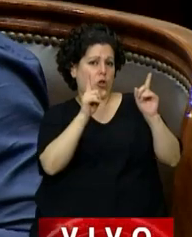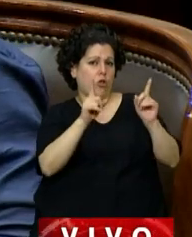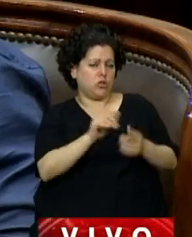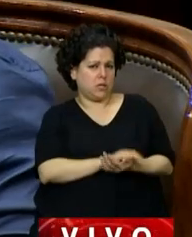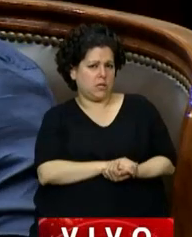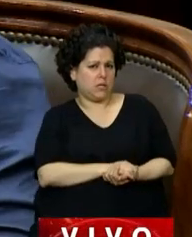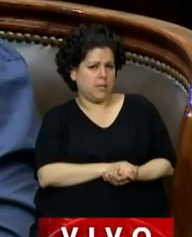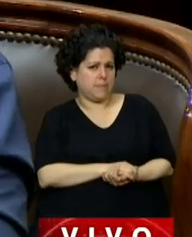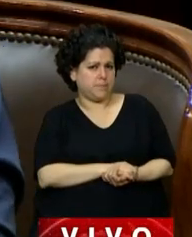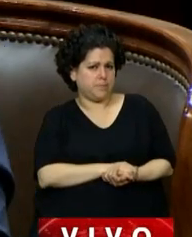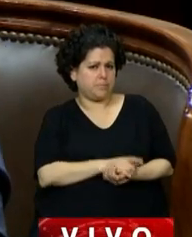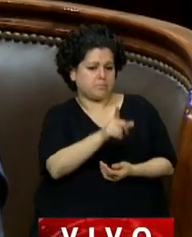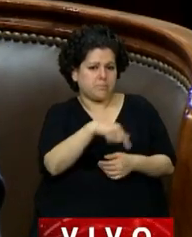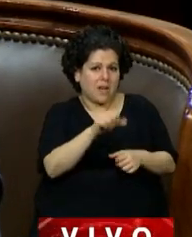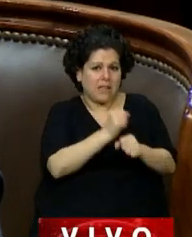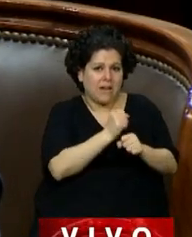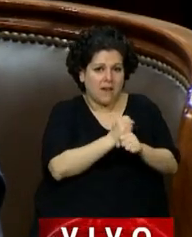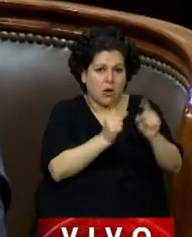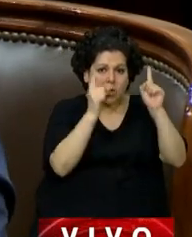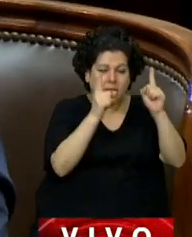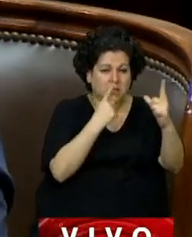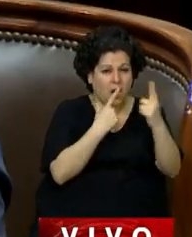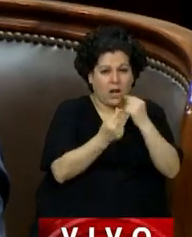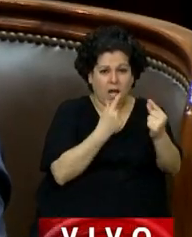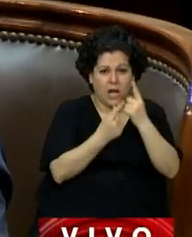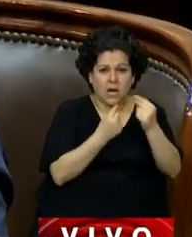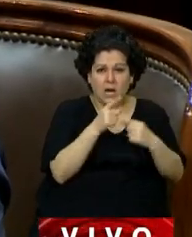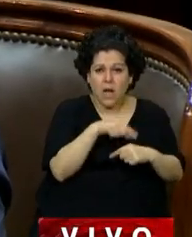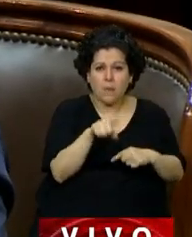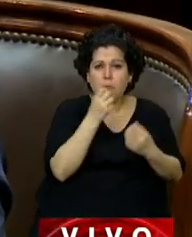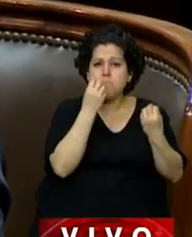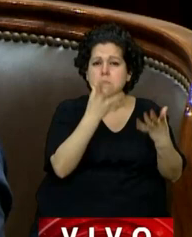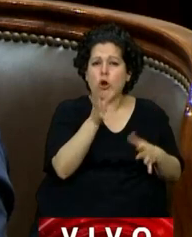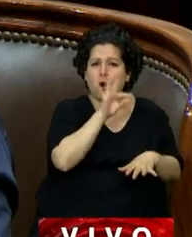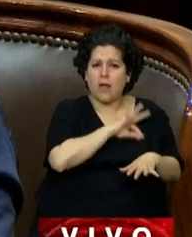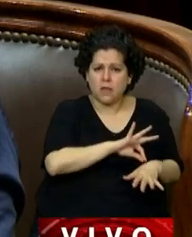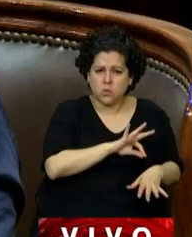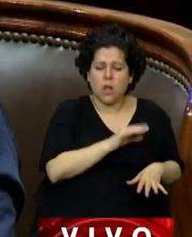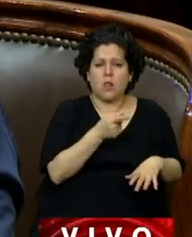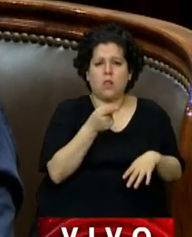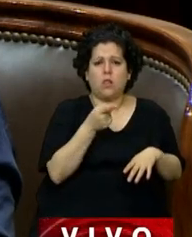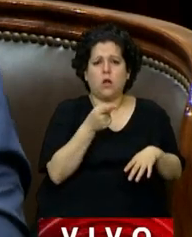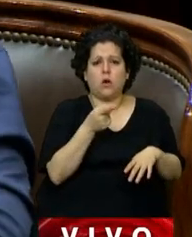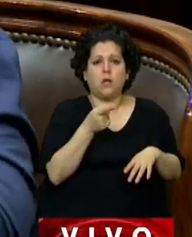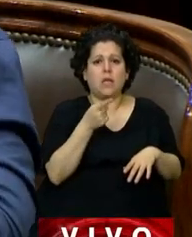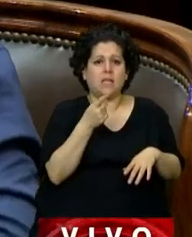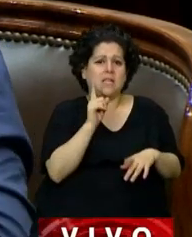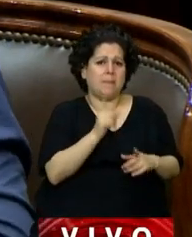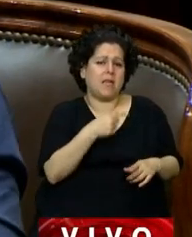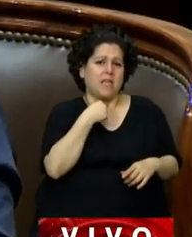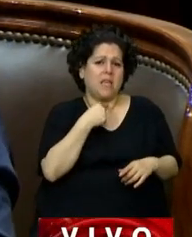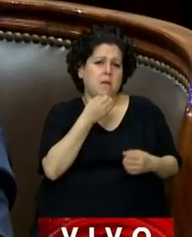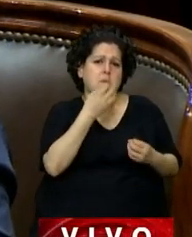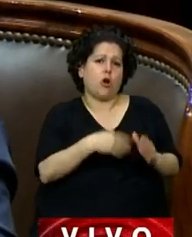el reclamo de los trabajadores docentes por la mejora salarial y por mejores